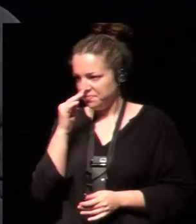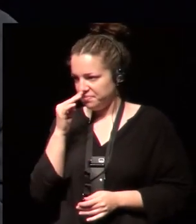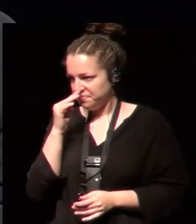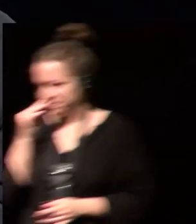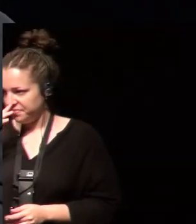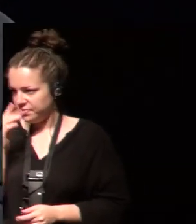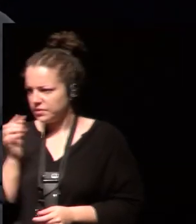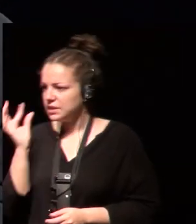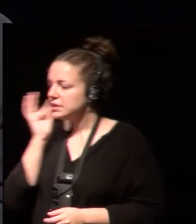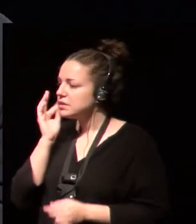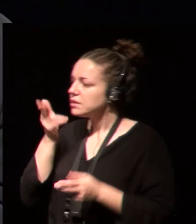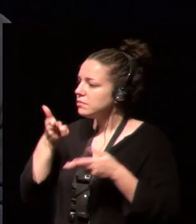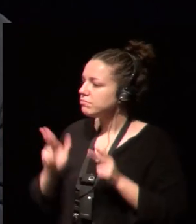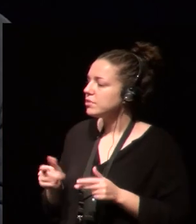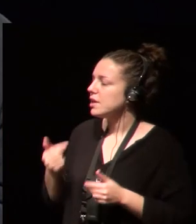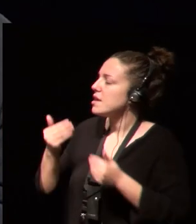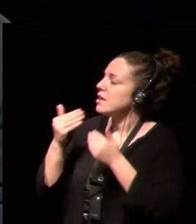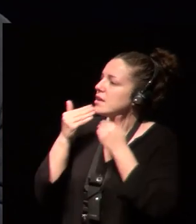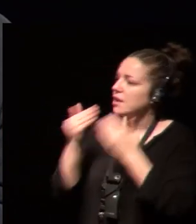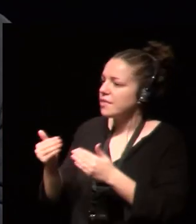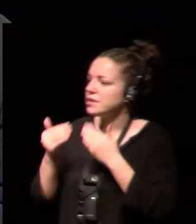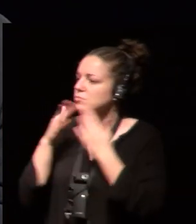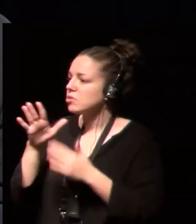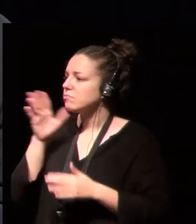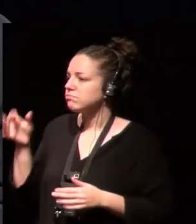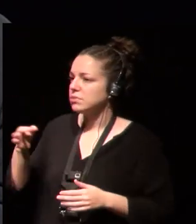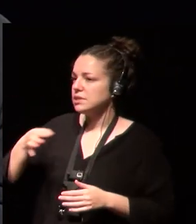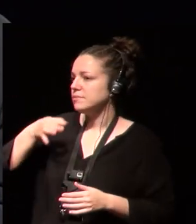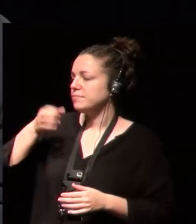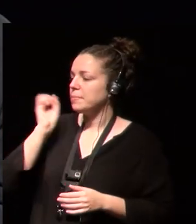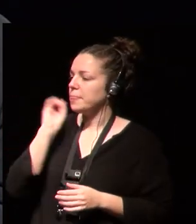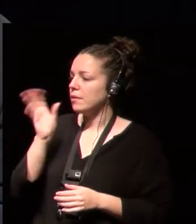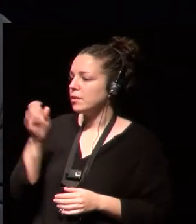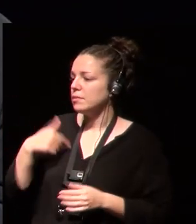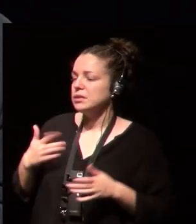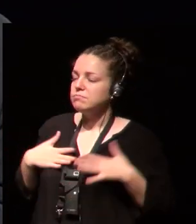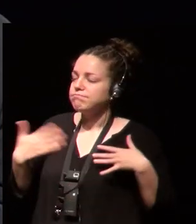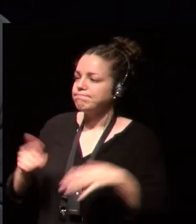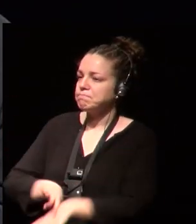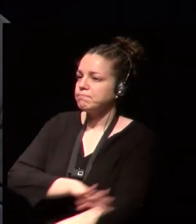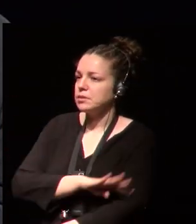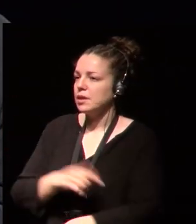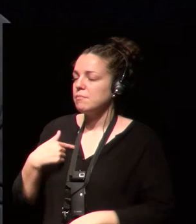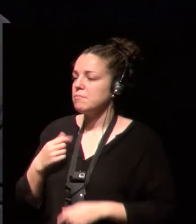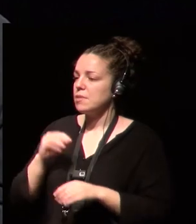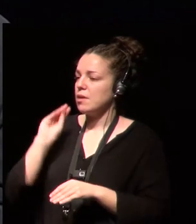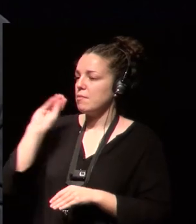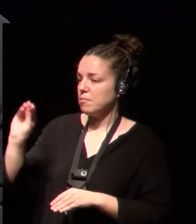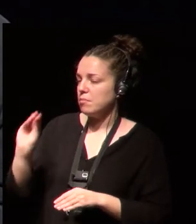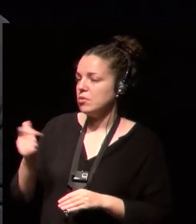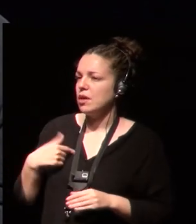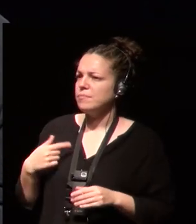Muchas gracias por las palabras que han sido muy emocionantes para mí. Mi pregunta tiene que ver con la introducción